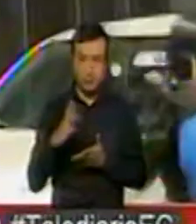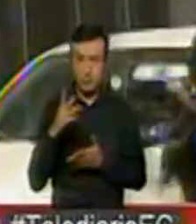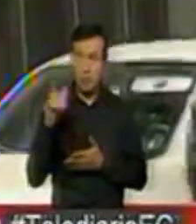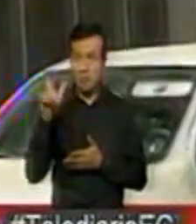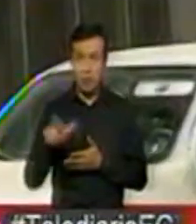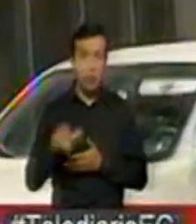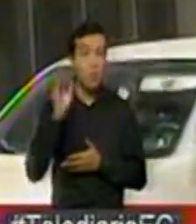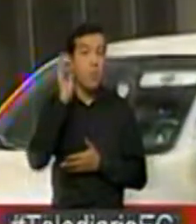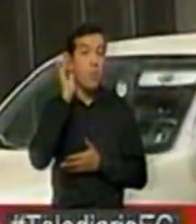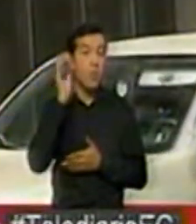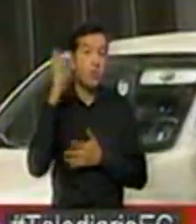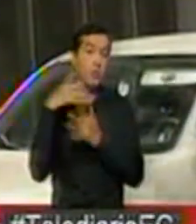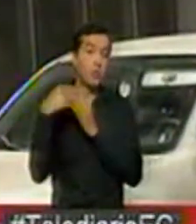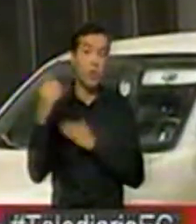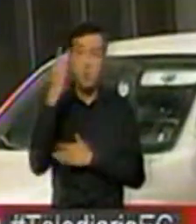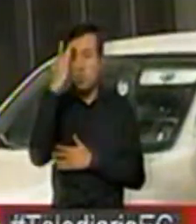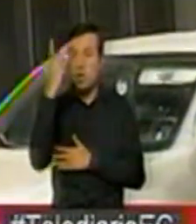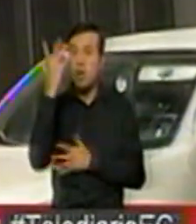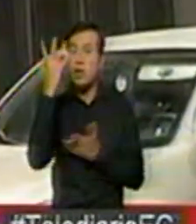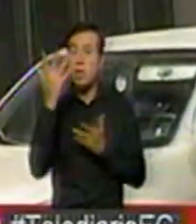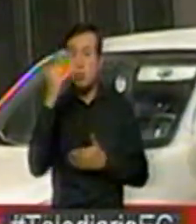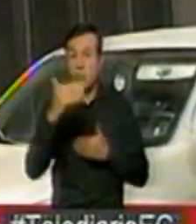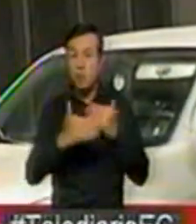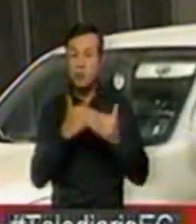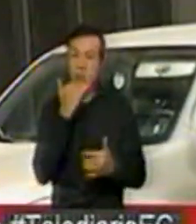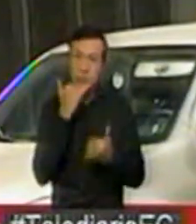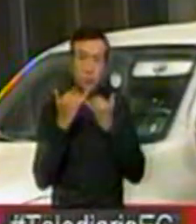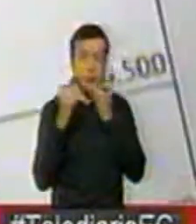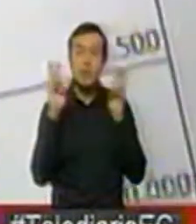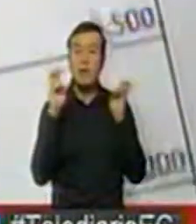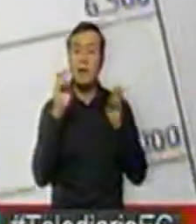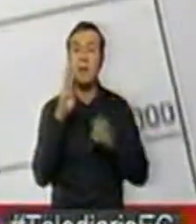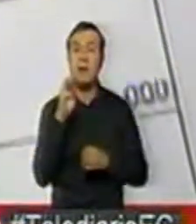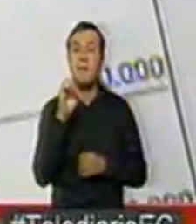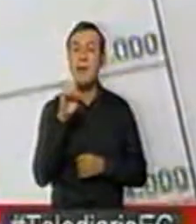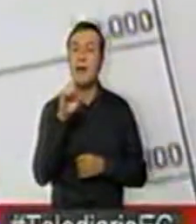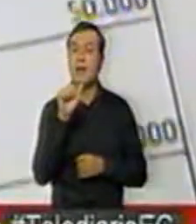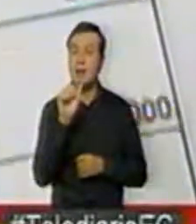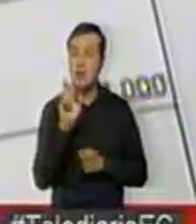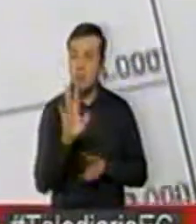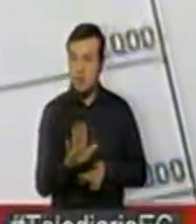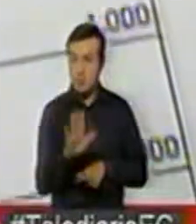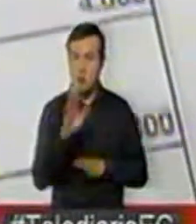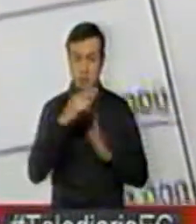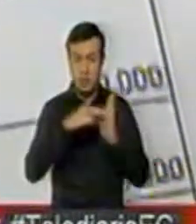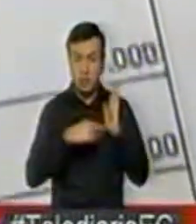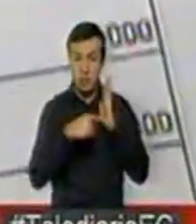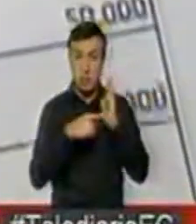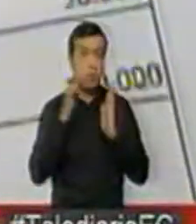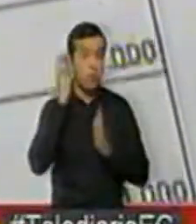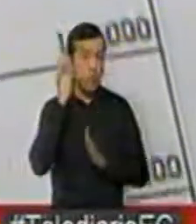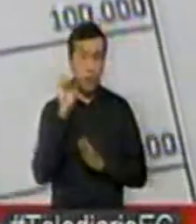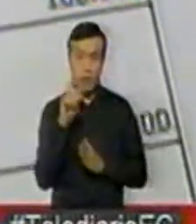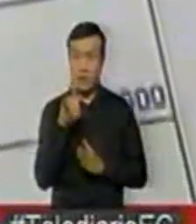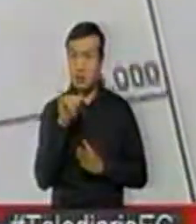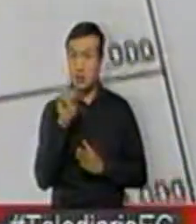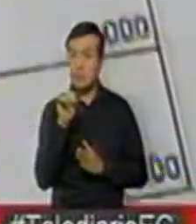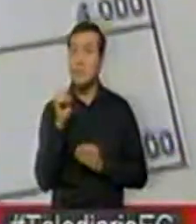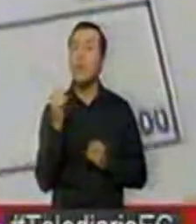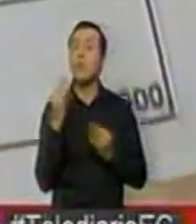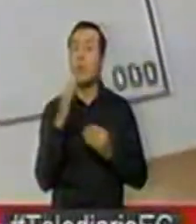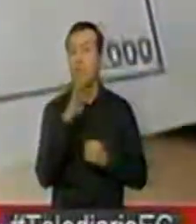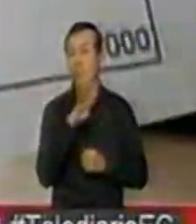se encuentra prófuga por tentativa de fraude procesal en el caso Balda. Según el registro de Terán, a Espín se le habría entregado cerca